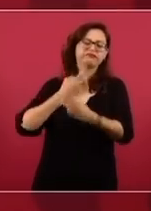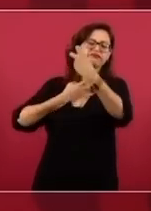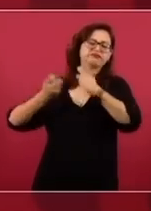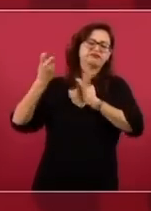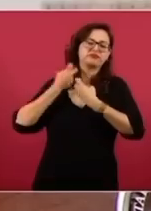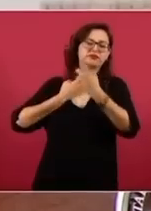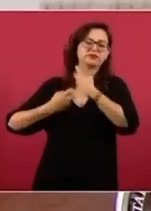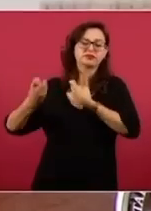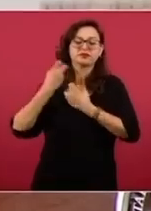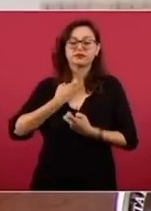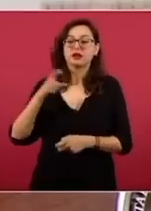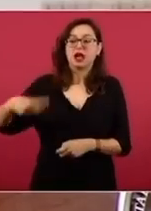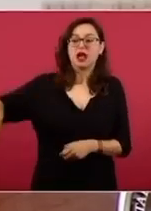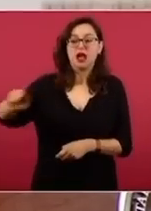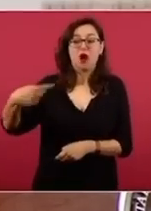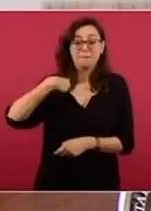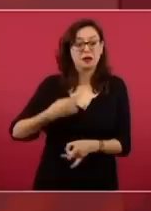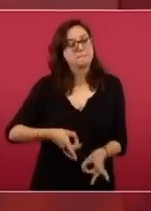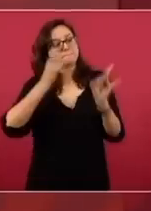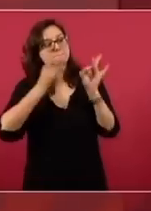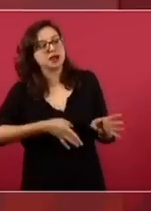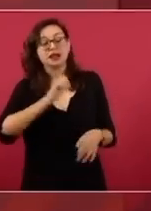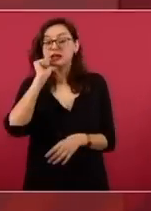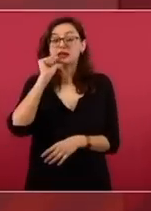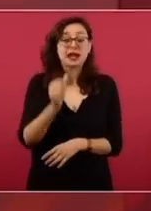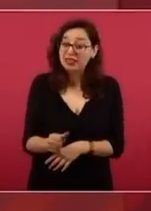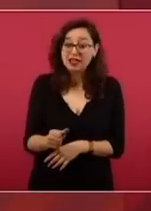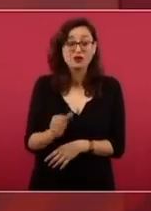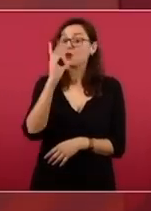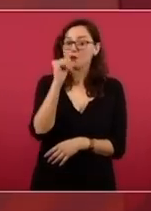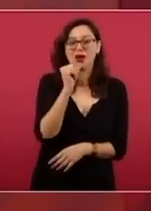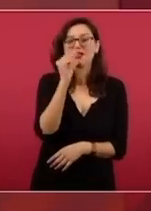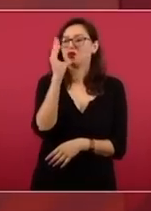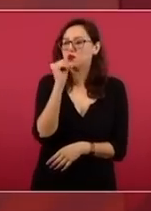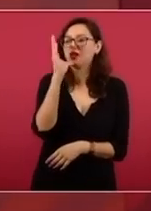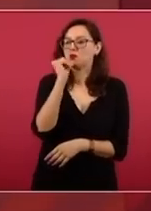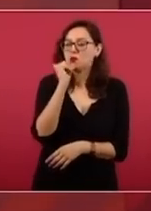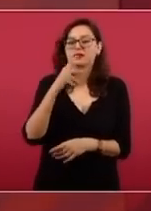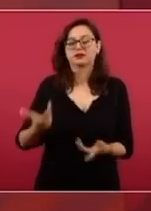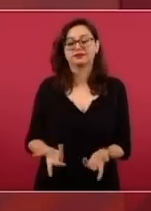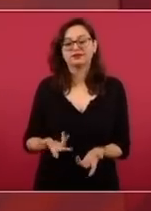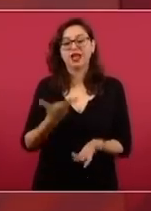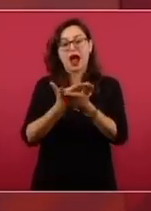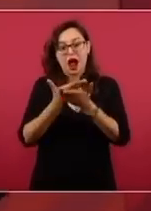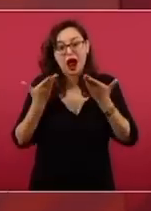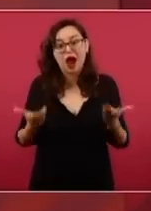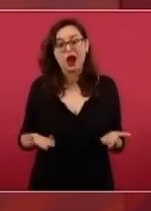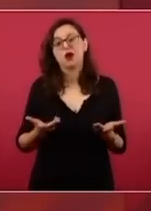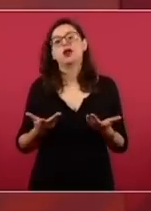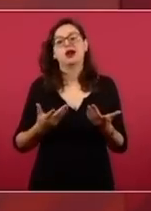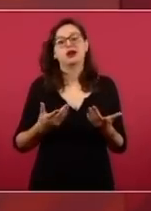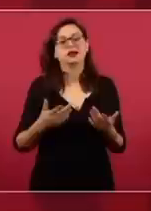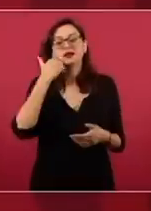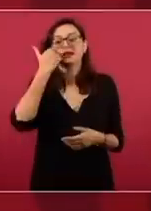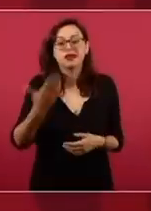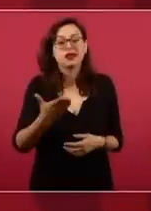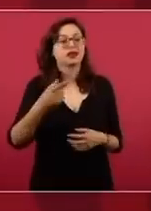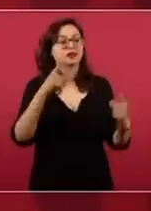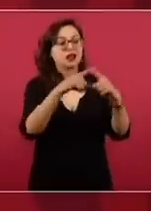y ponerse ahora están queriendo que nosotros entremos a una polémica con las iglesias